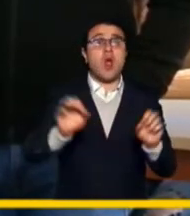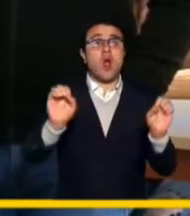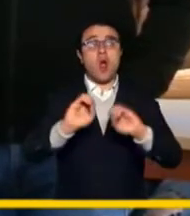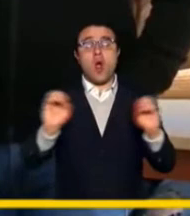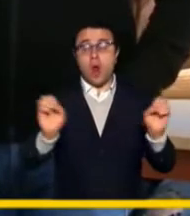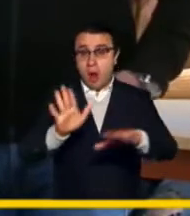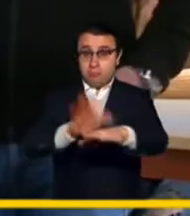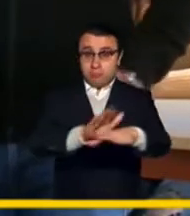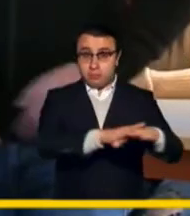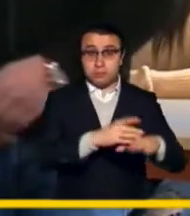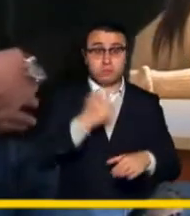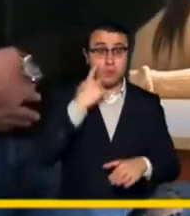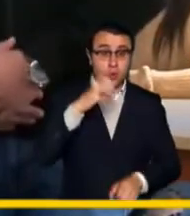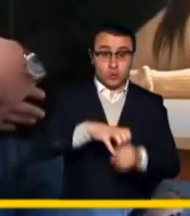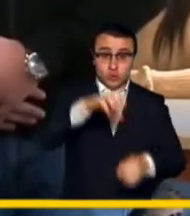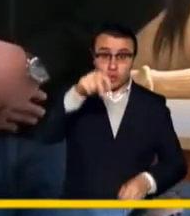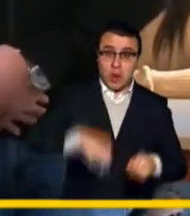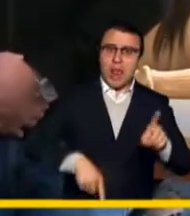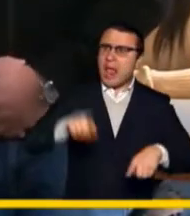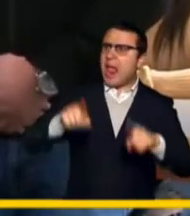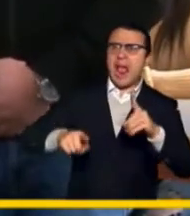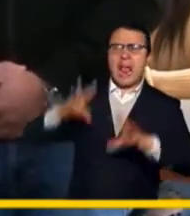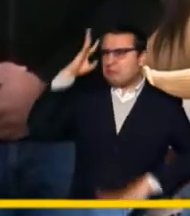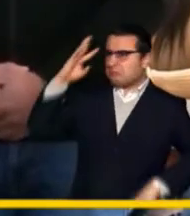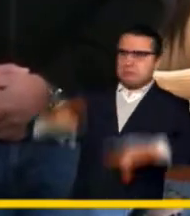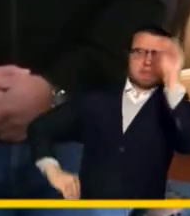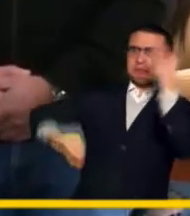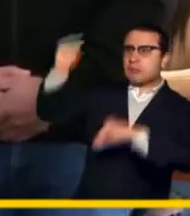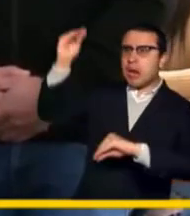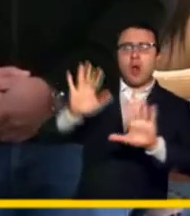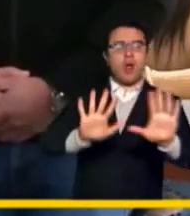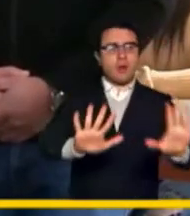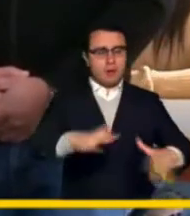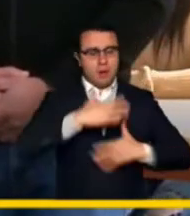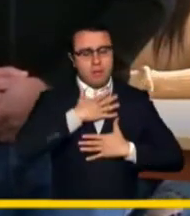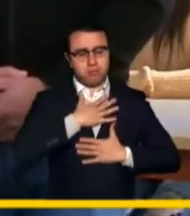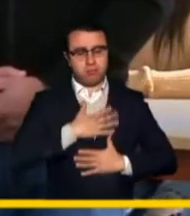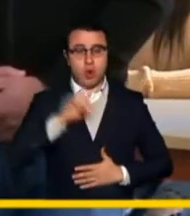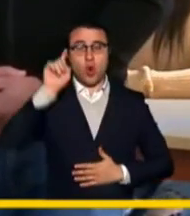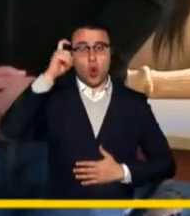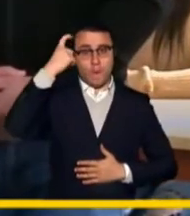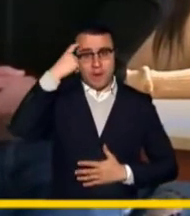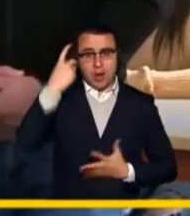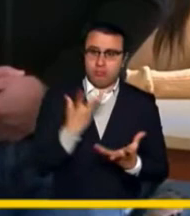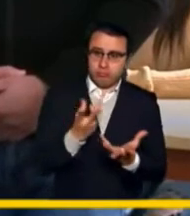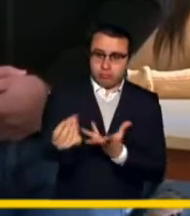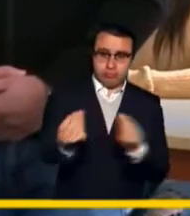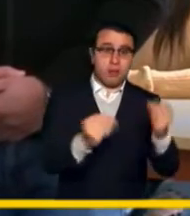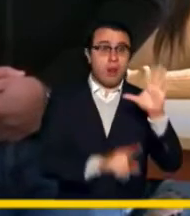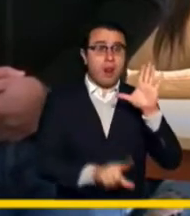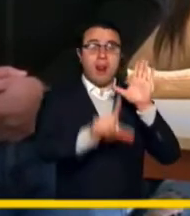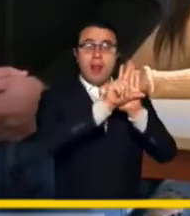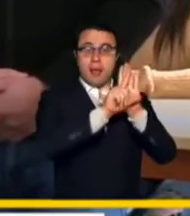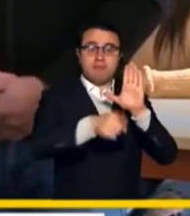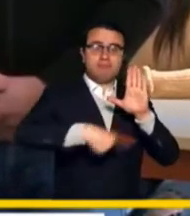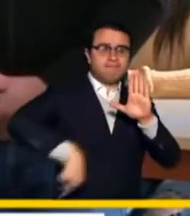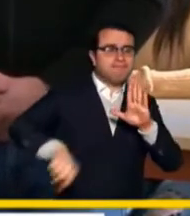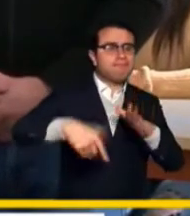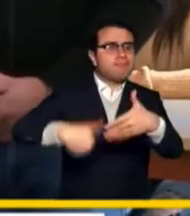le pedimos a la ciudadanía calma, enviaremos delegaciones del gobierno y de acuerdo a la ley se